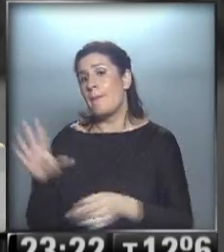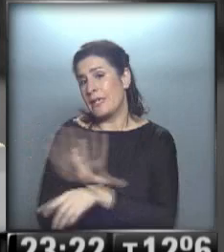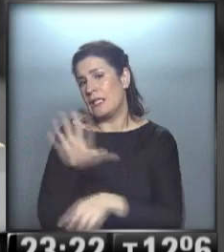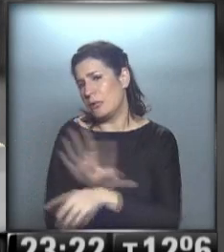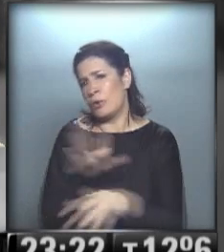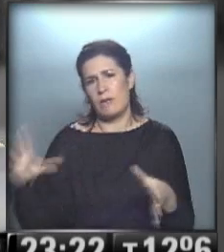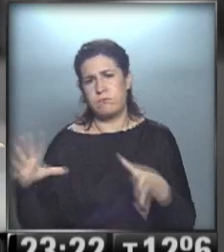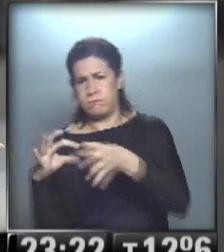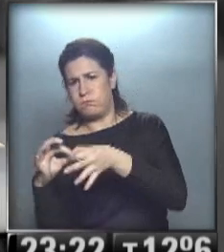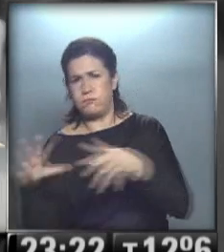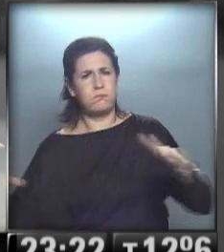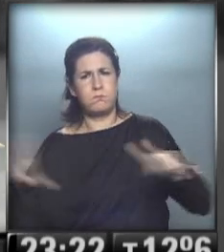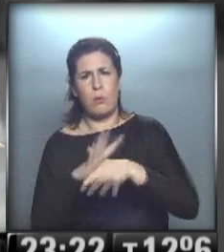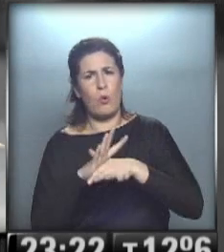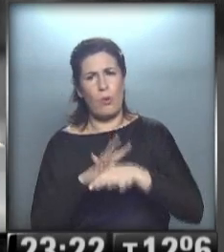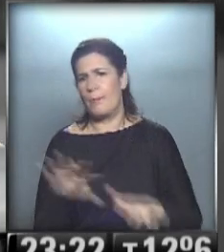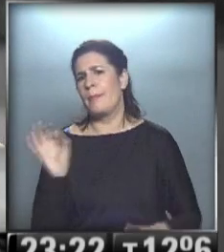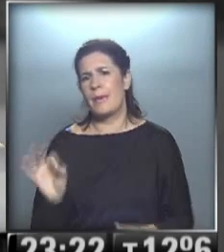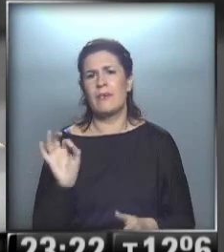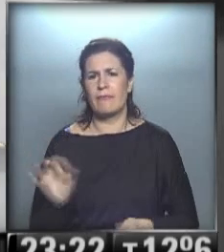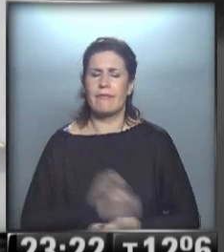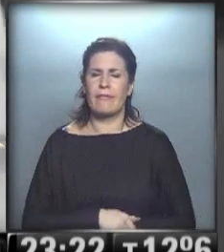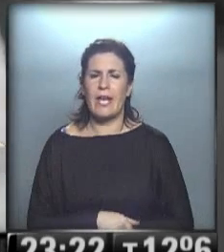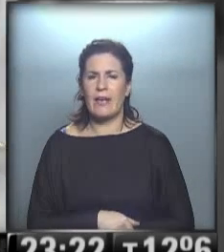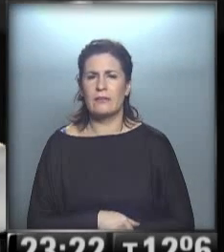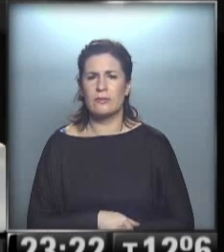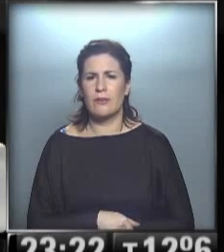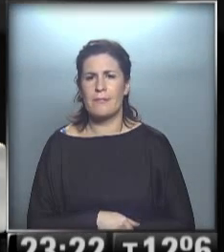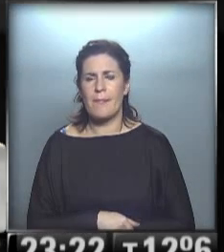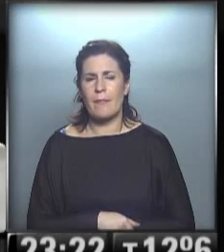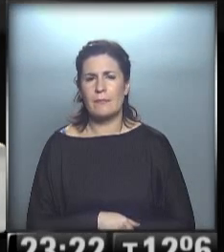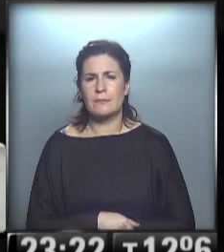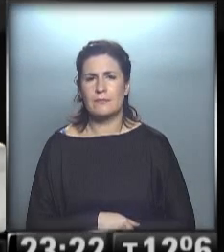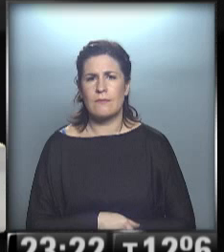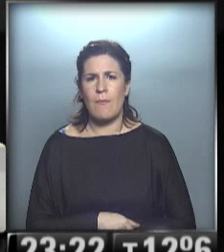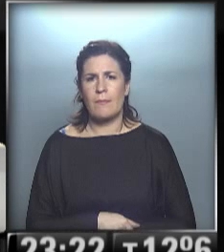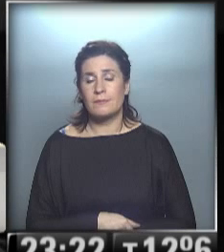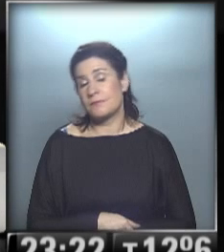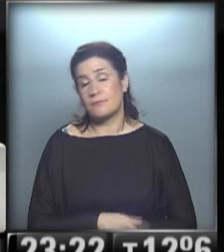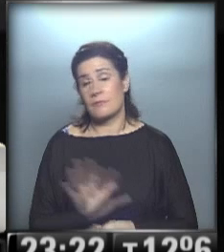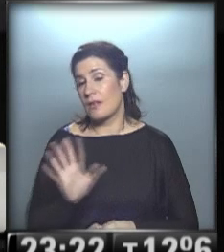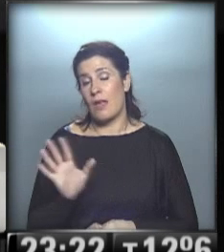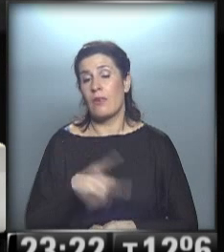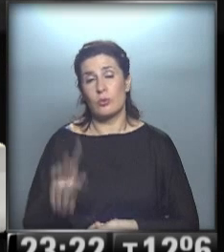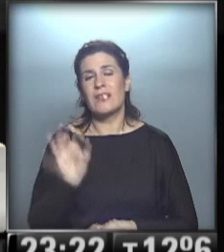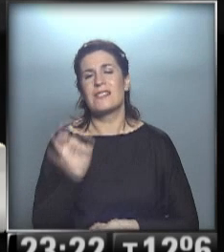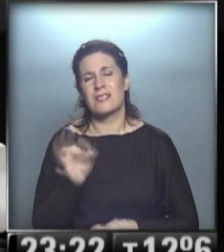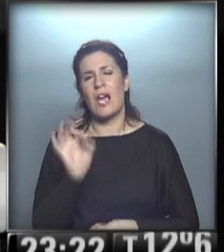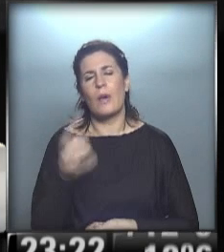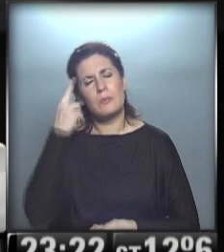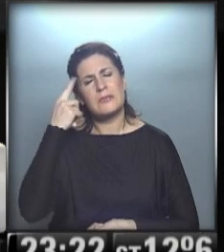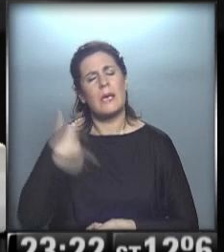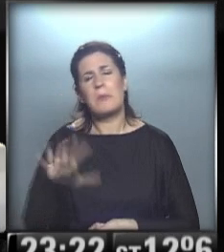son muy, muy, muy lógicas con lo que Anderson hace en el cine. Y así que nada, ya saben, se espera que